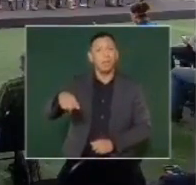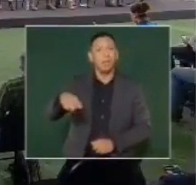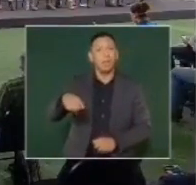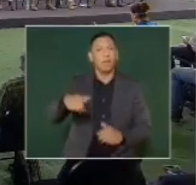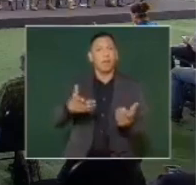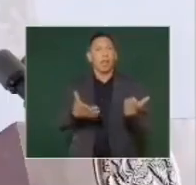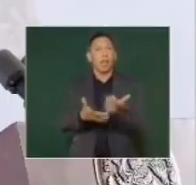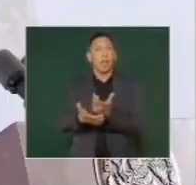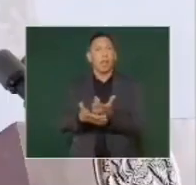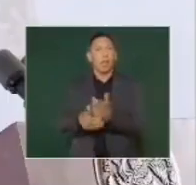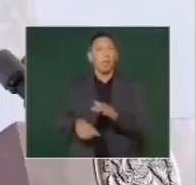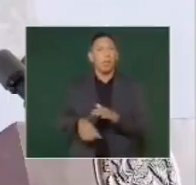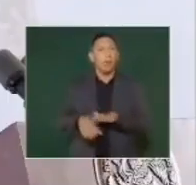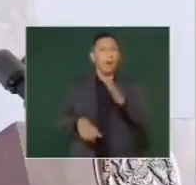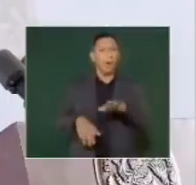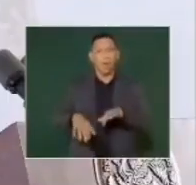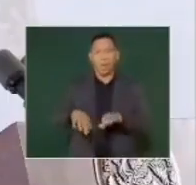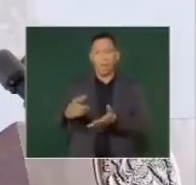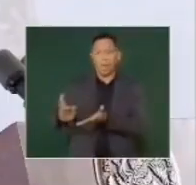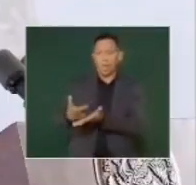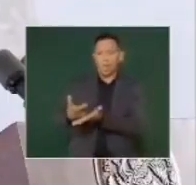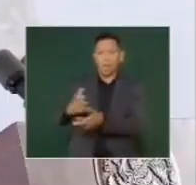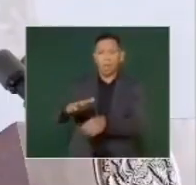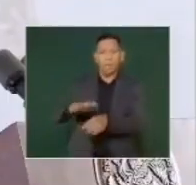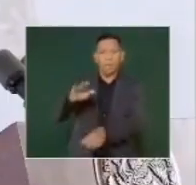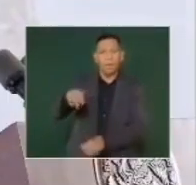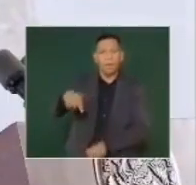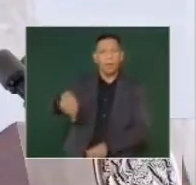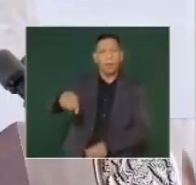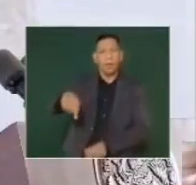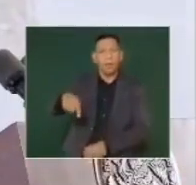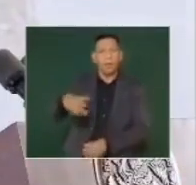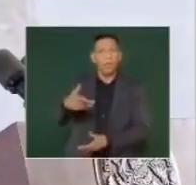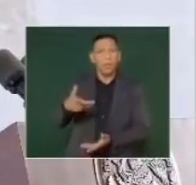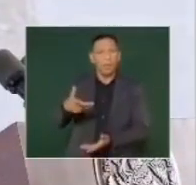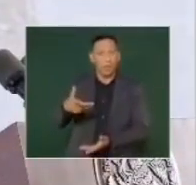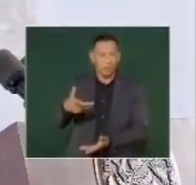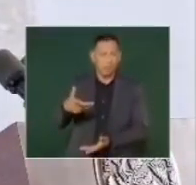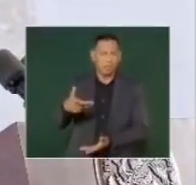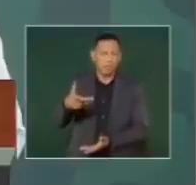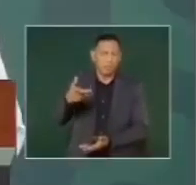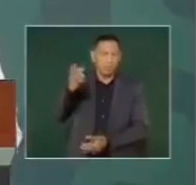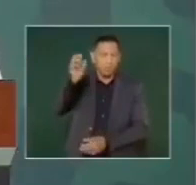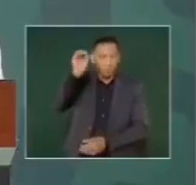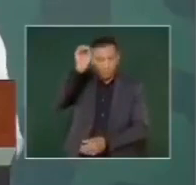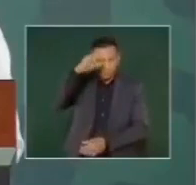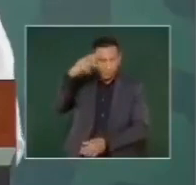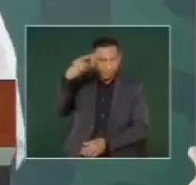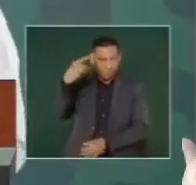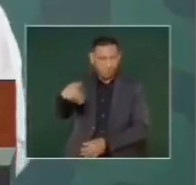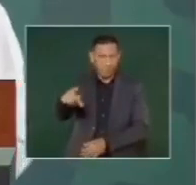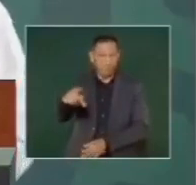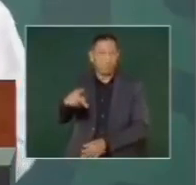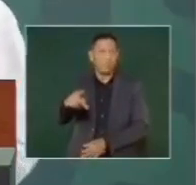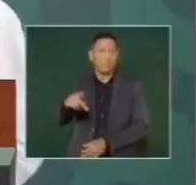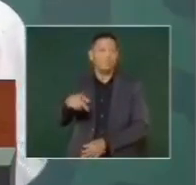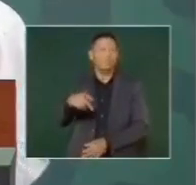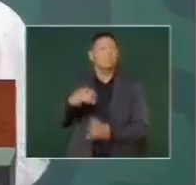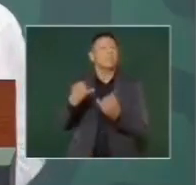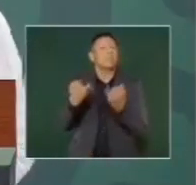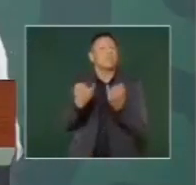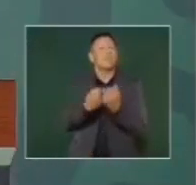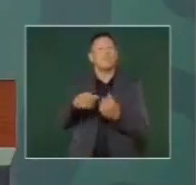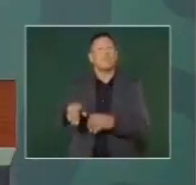karma a Ciro. Déjenme en los comentarios qué es lo que opinan, mi gente muy bonita. No olviden darle me gusta a mi video, suscribirse a mi canal y seguirme a través de mis poderes en las redes sociales.